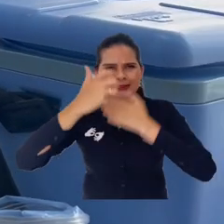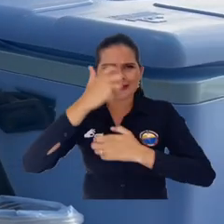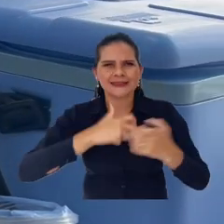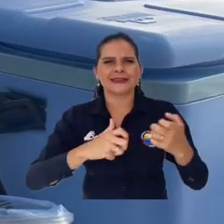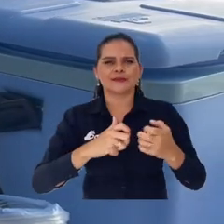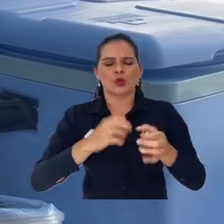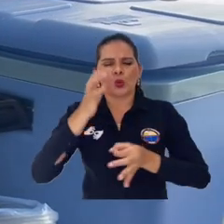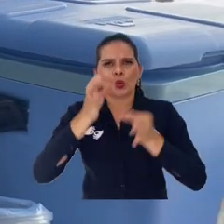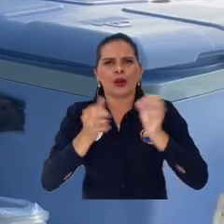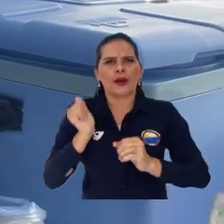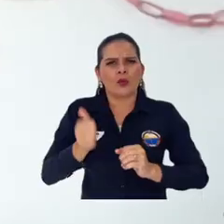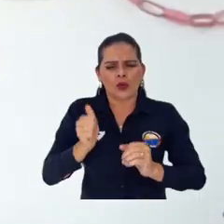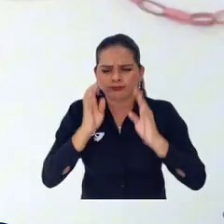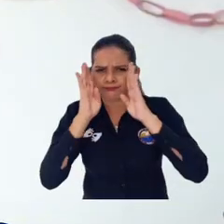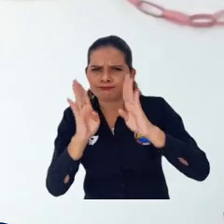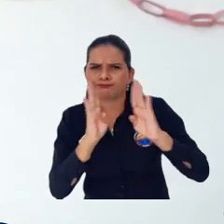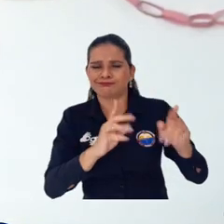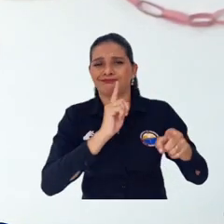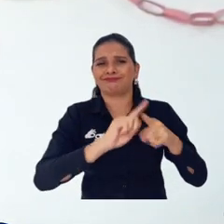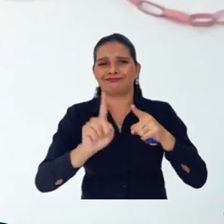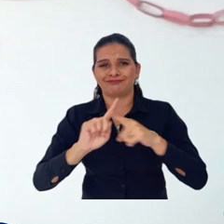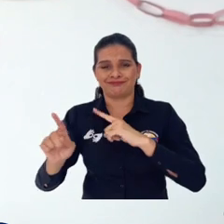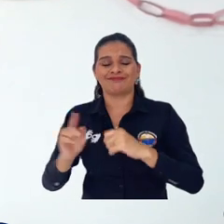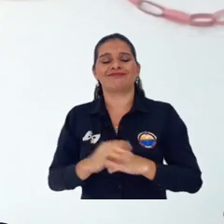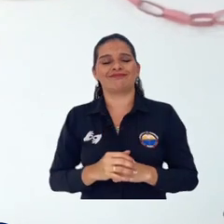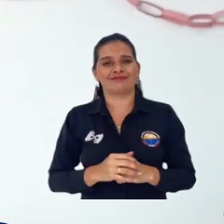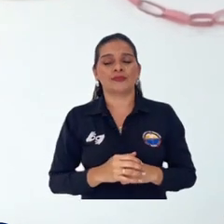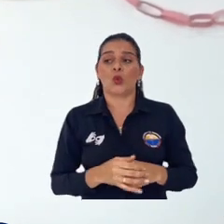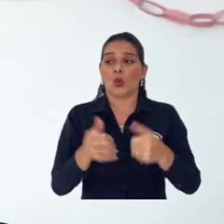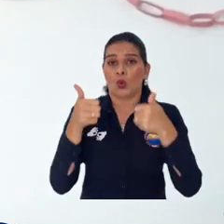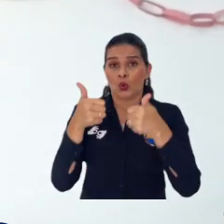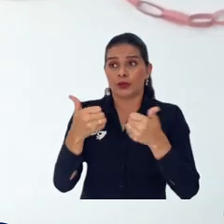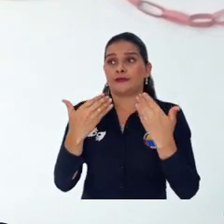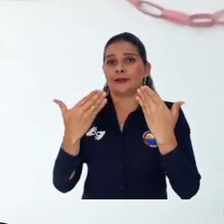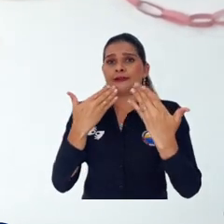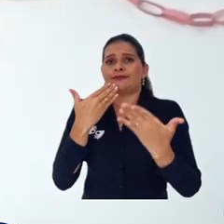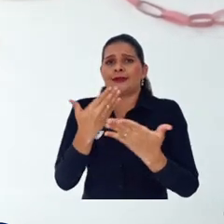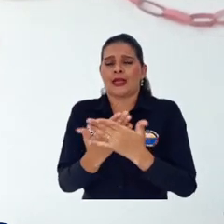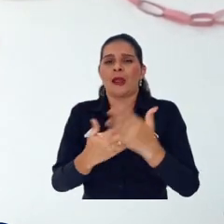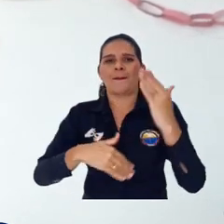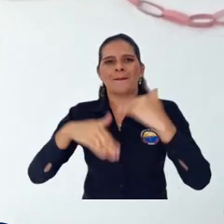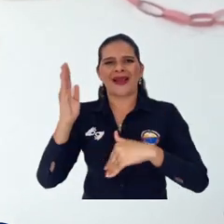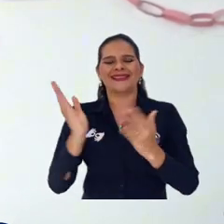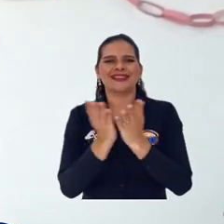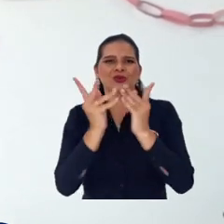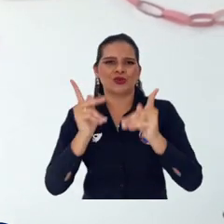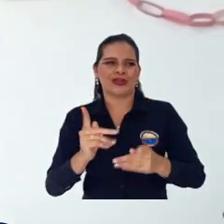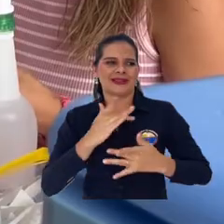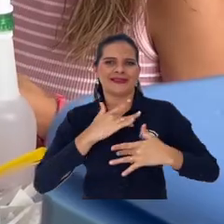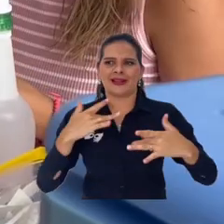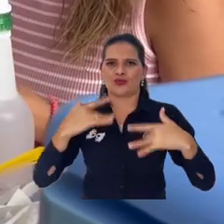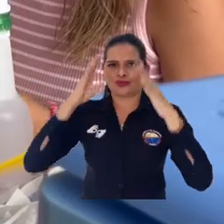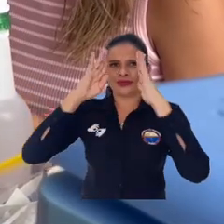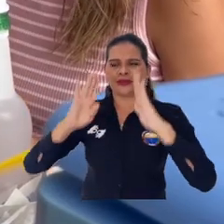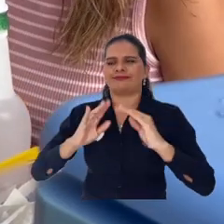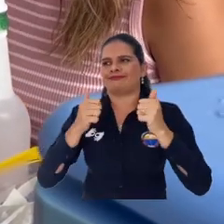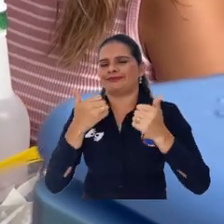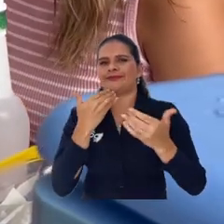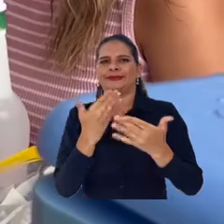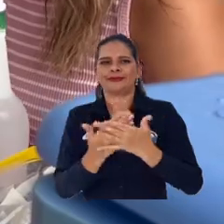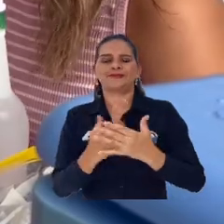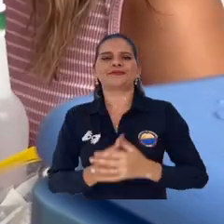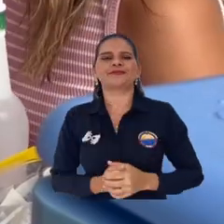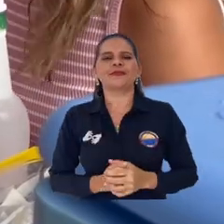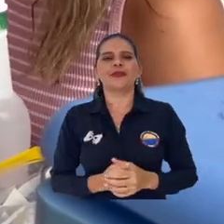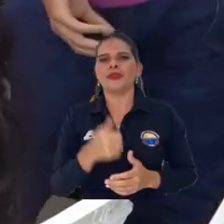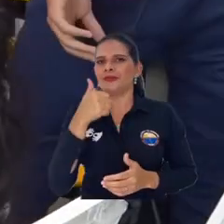y planificación familiar. Me parece que es un beneficio muy grande pues para todos los estudiantes de acá, sobre todo los del área de la salud. Gracias por